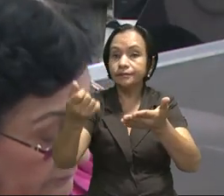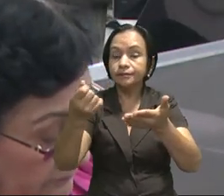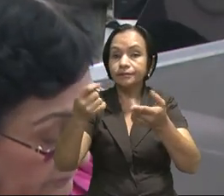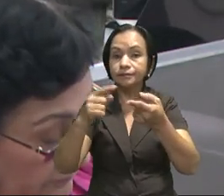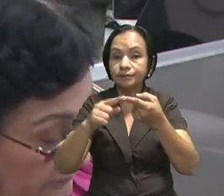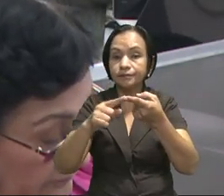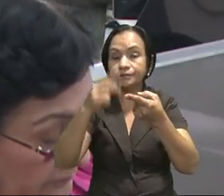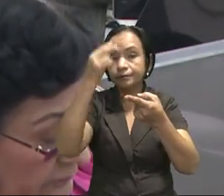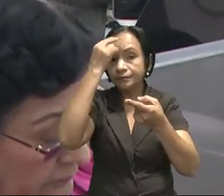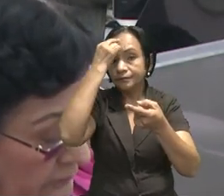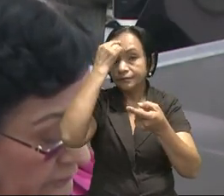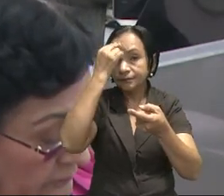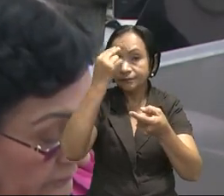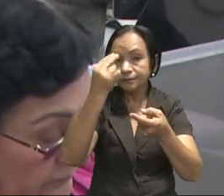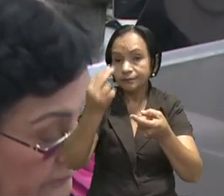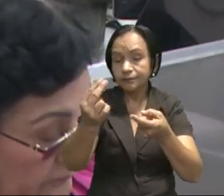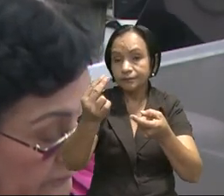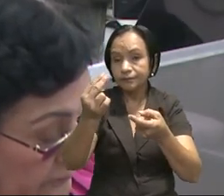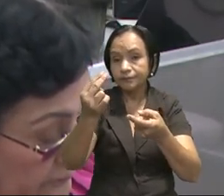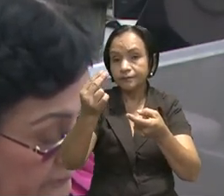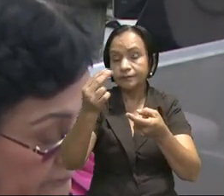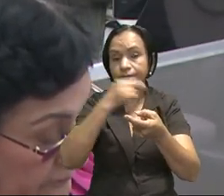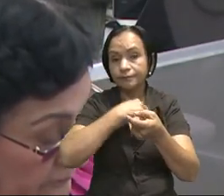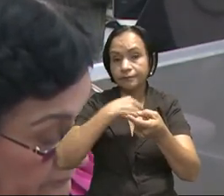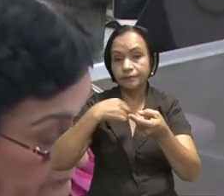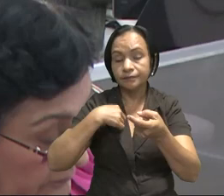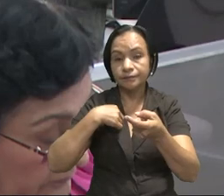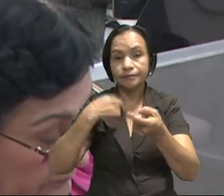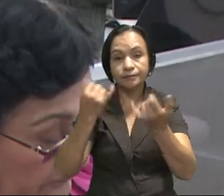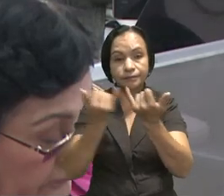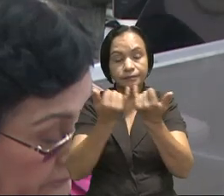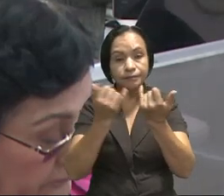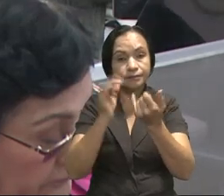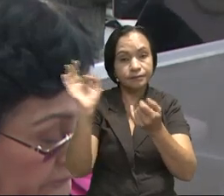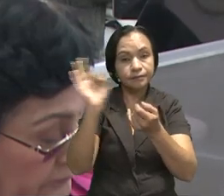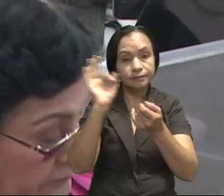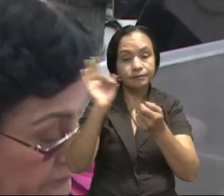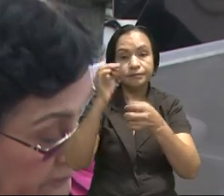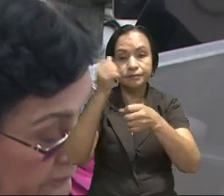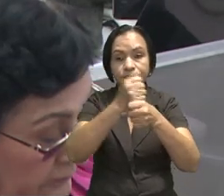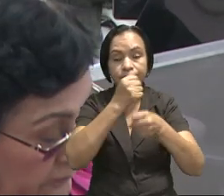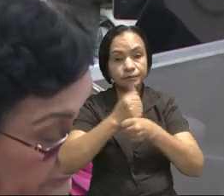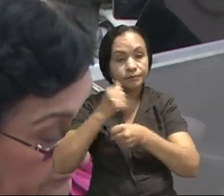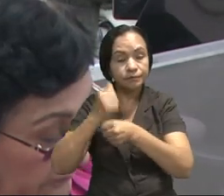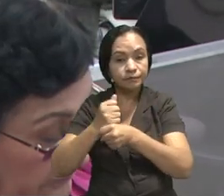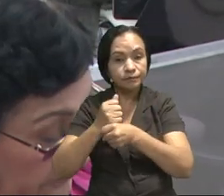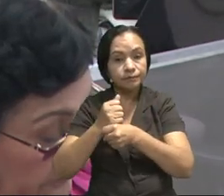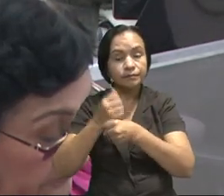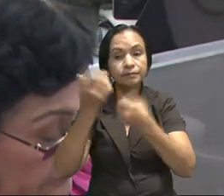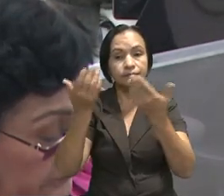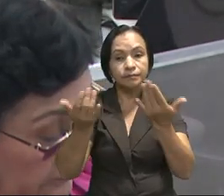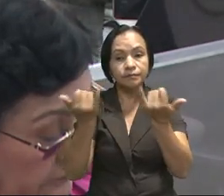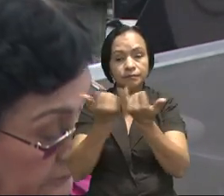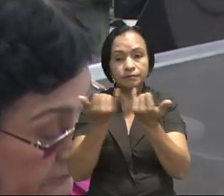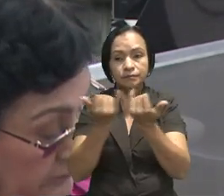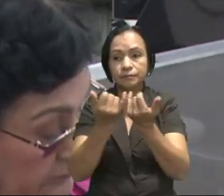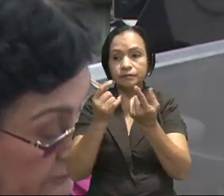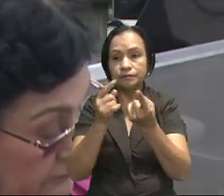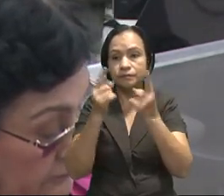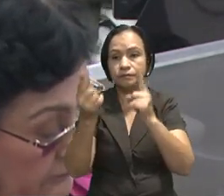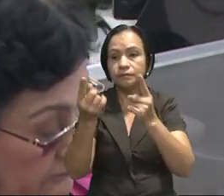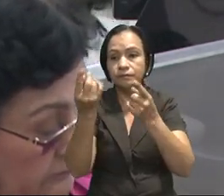reconocimiento honorífico que trae como una medida accesoria un